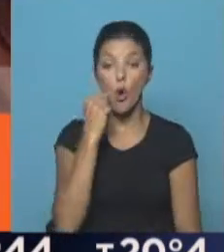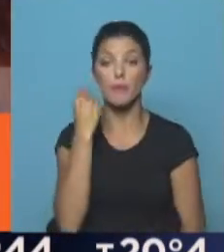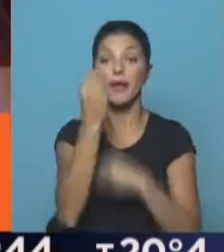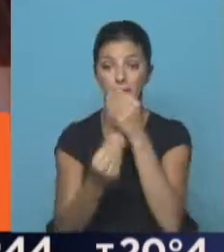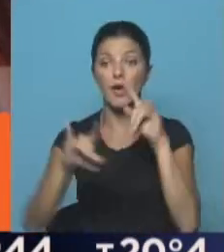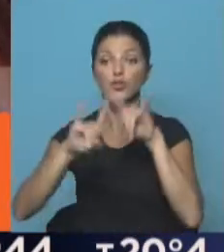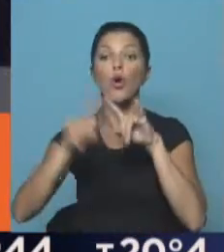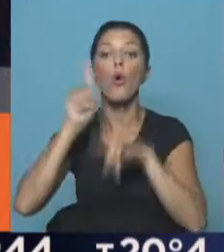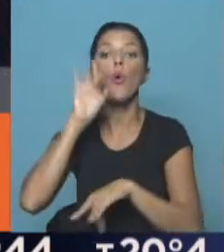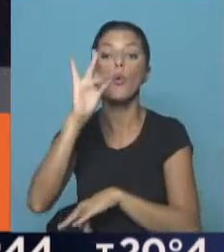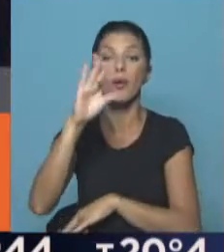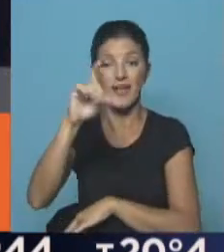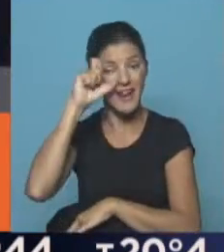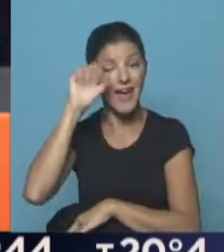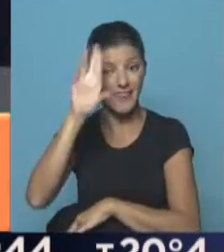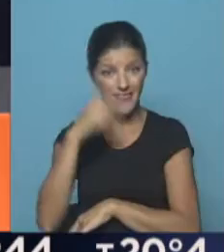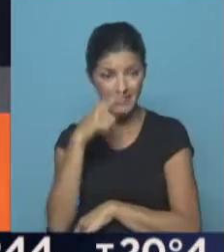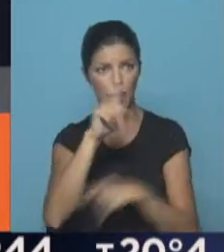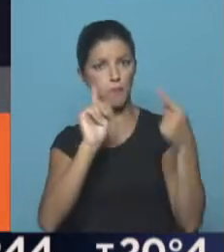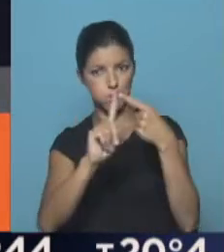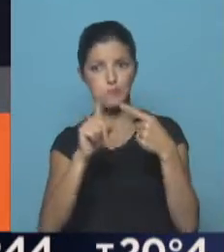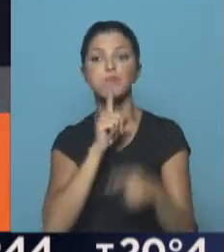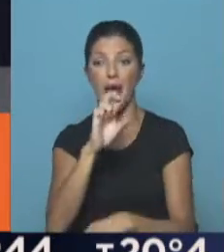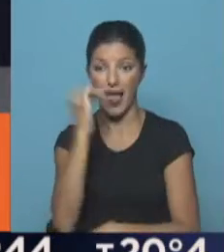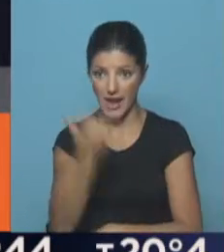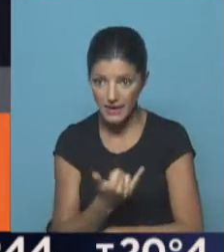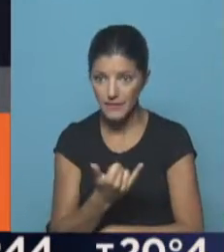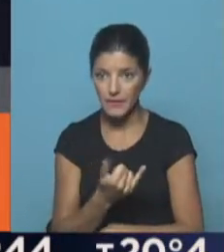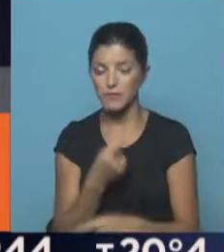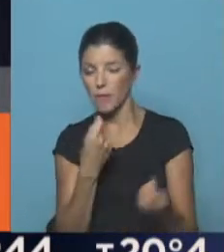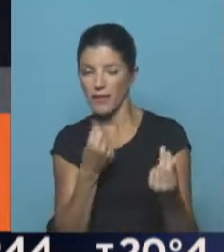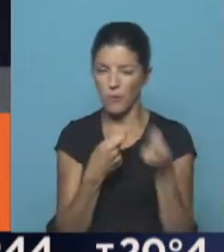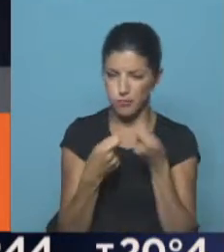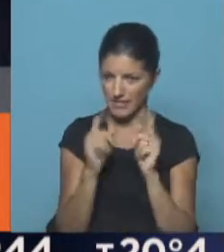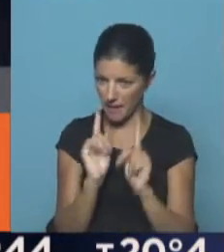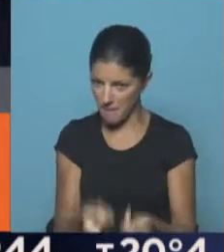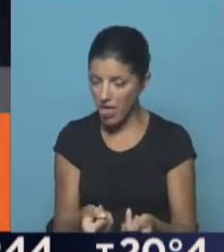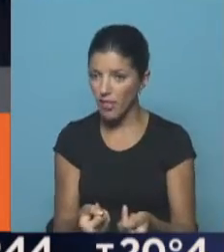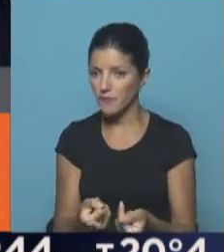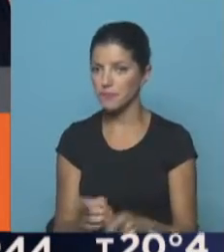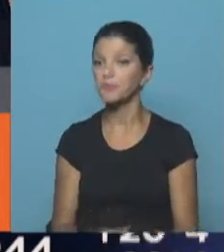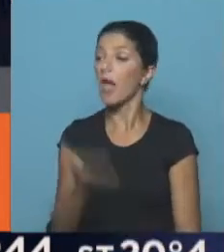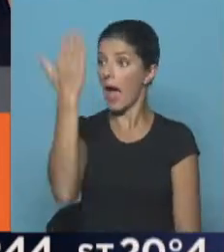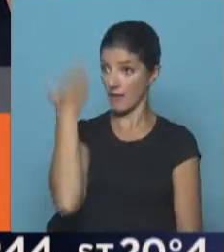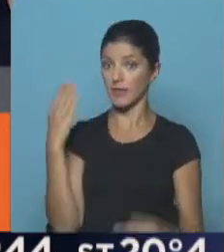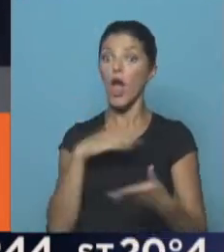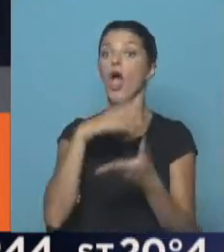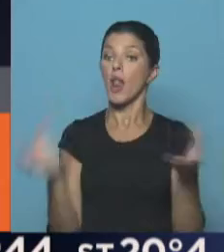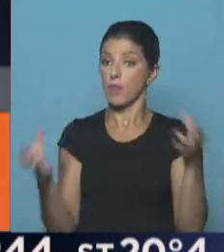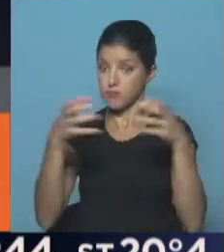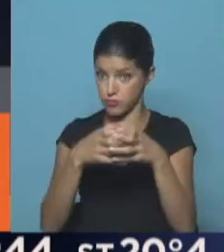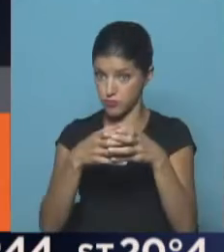en contacto con Trump. De hecho, ha habido dineros recibidos. Estuvo además también. estuvo en la Convención Republicana.